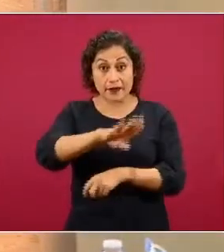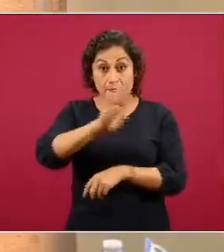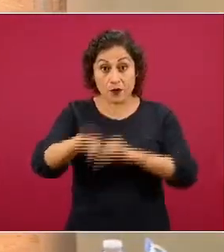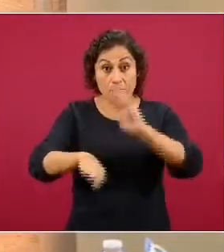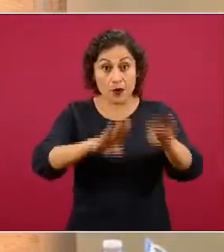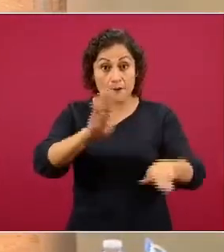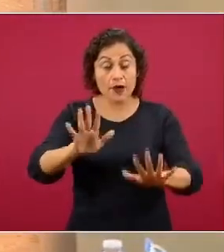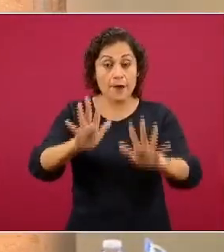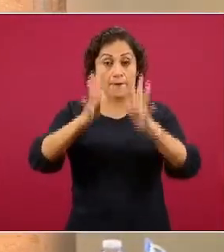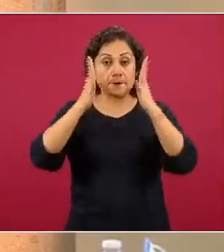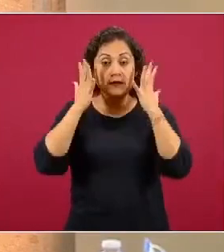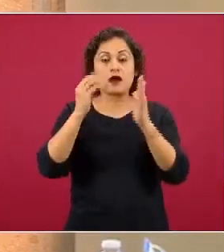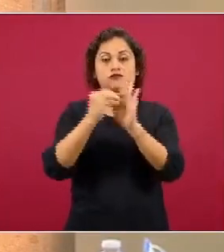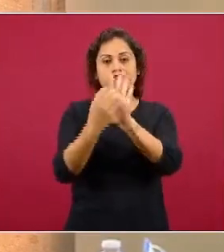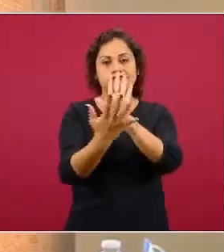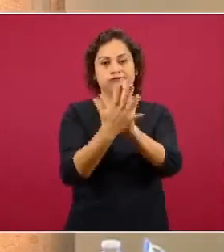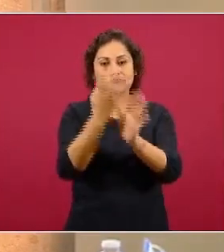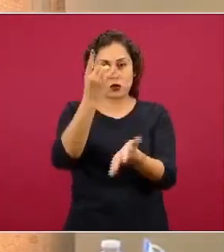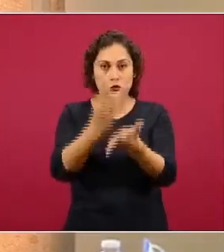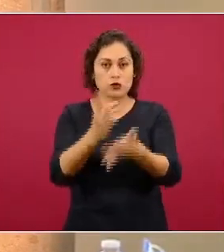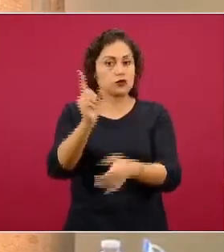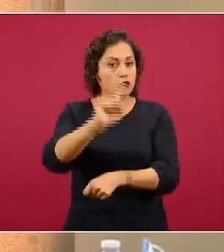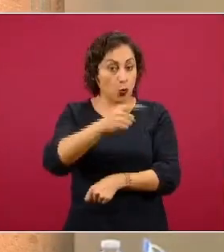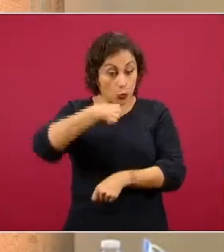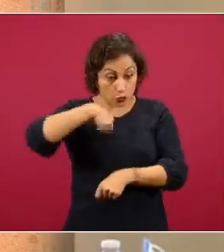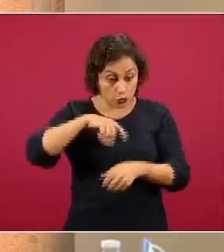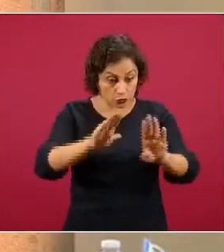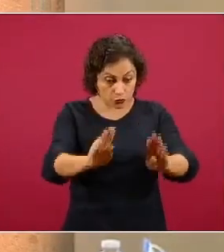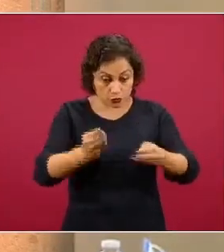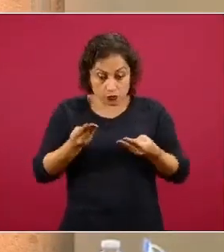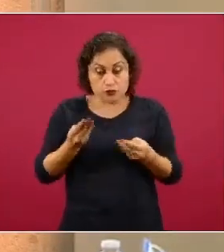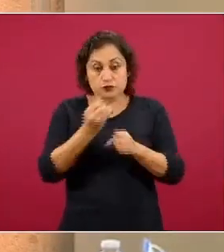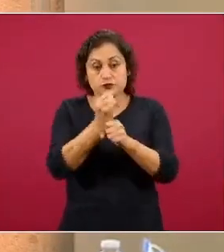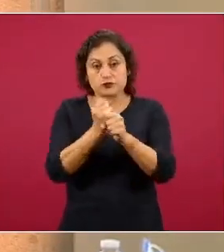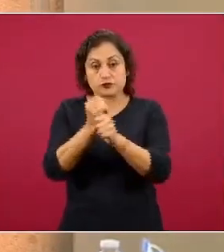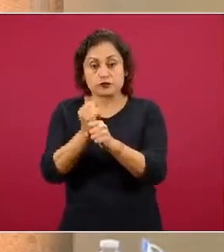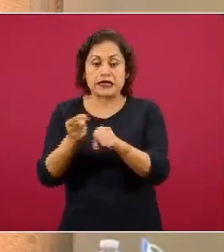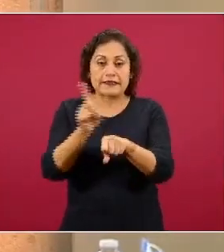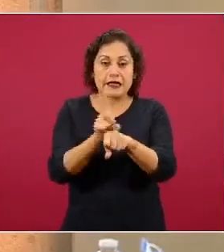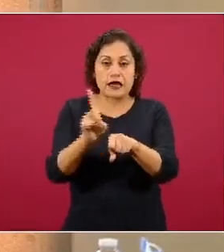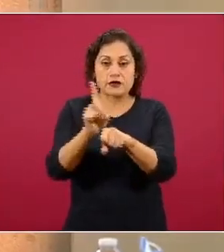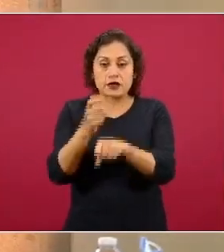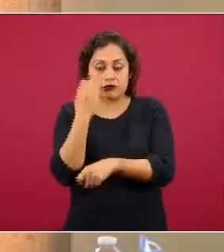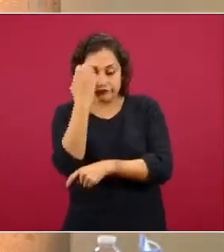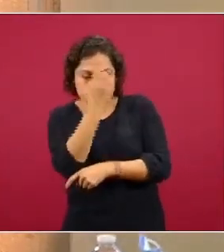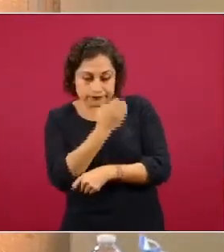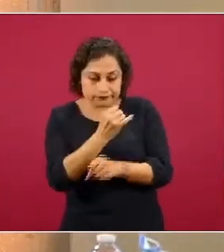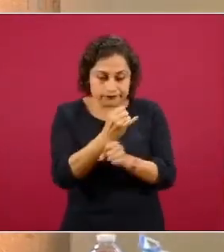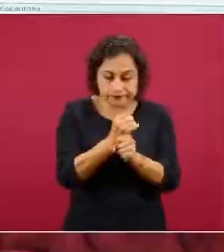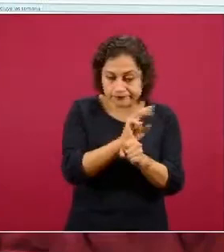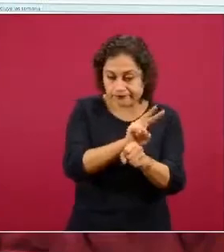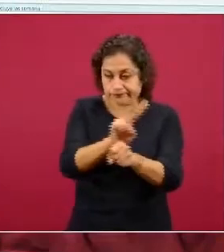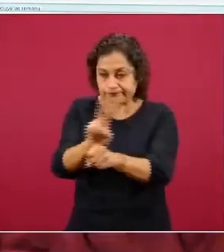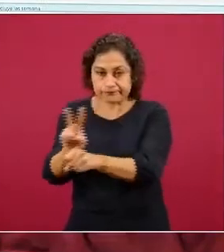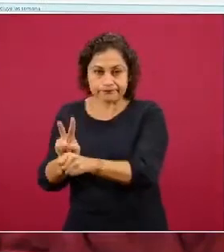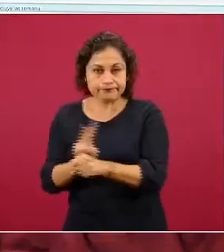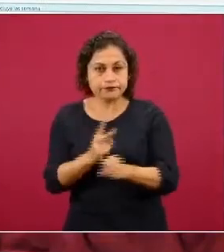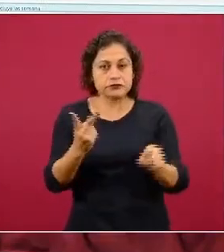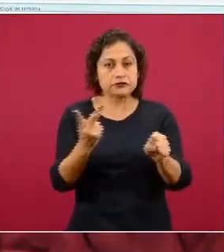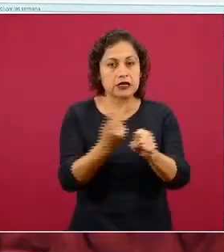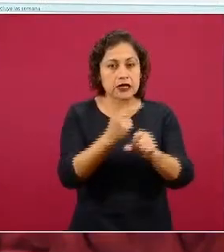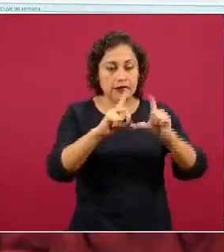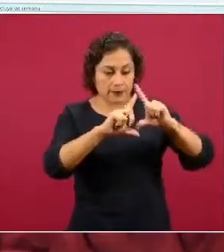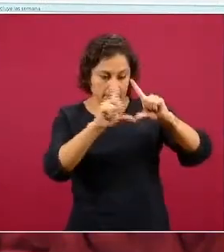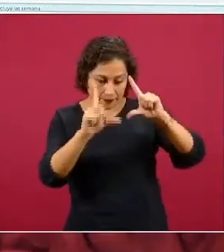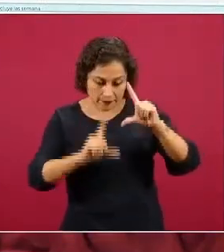en el boletín. Esto es uno de los indicadores que estamos utilizando de manera diaria para estar viendo el acontecer de